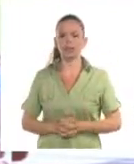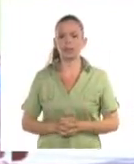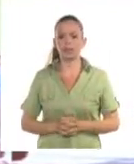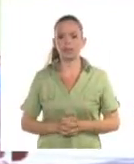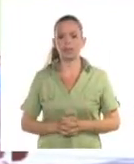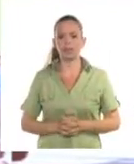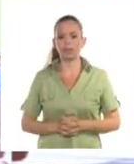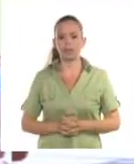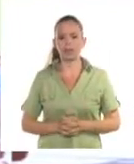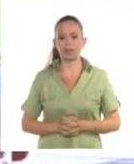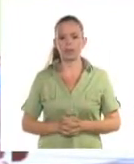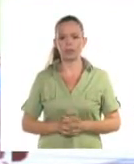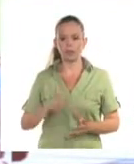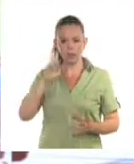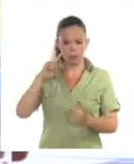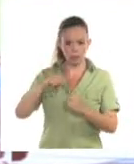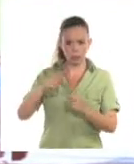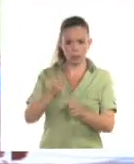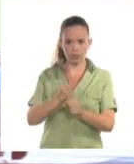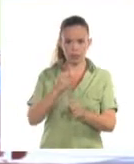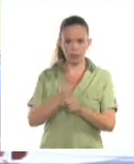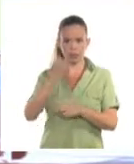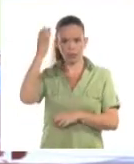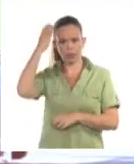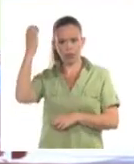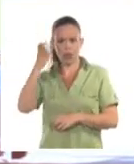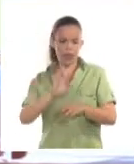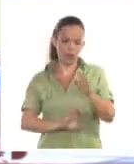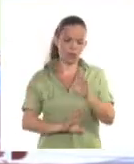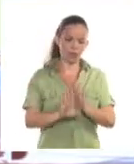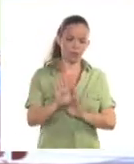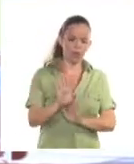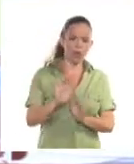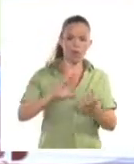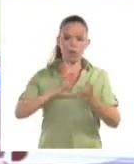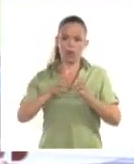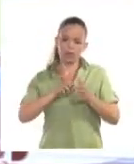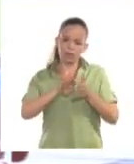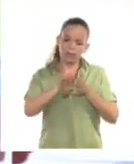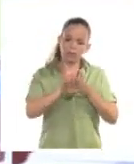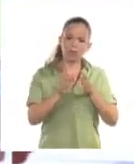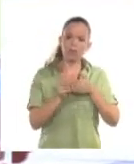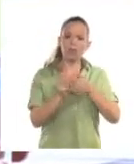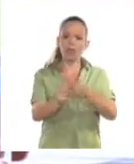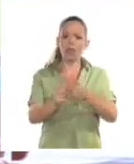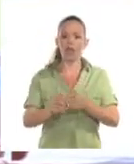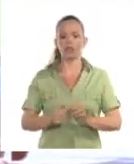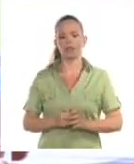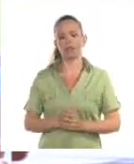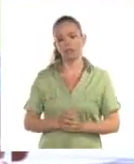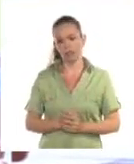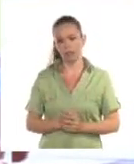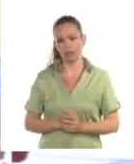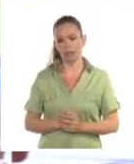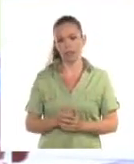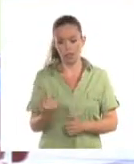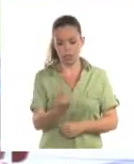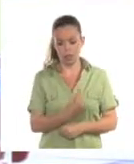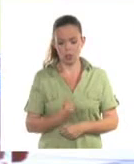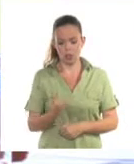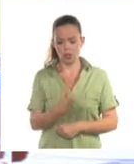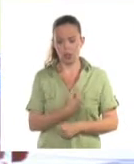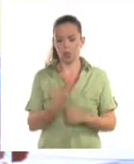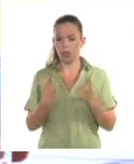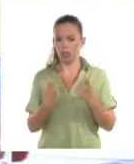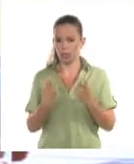conductor del trabajo en estos momentos es la guía por la cual todo nos tenemos que conducir